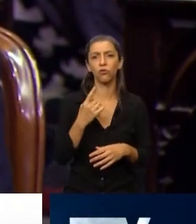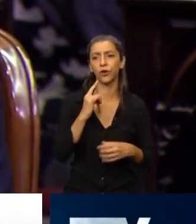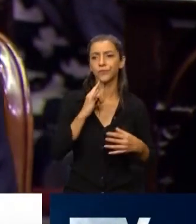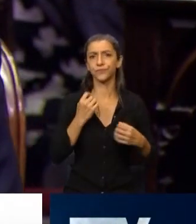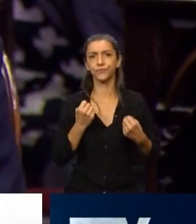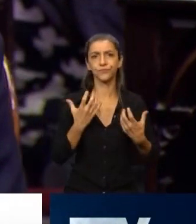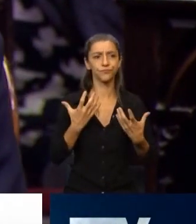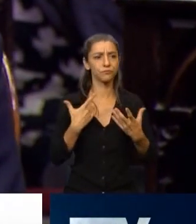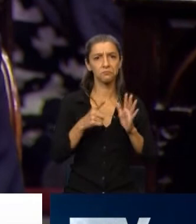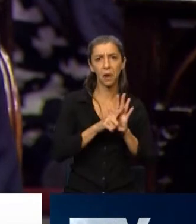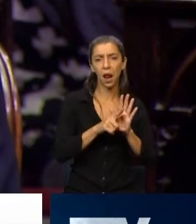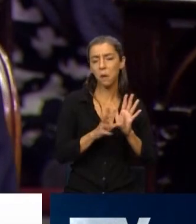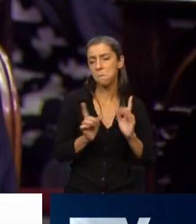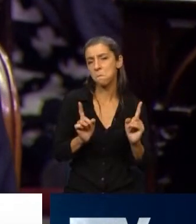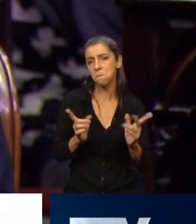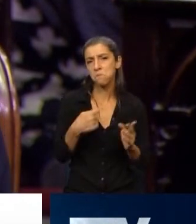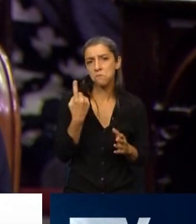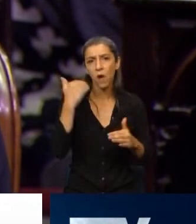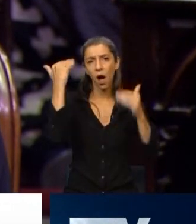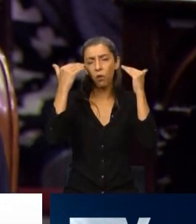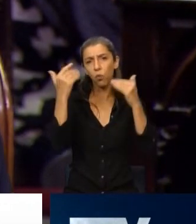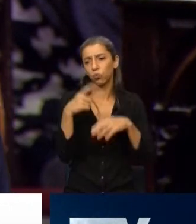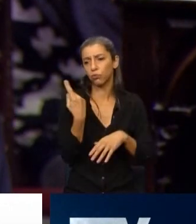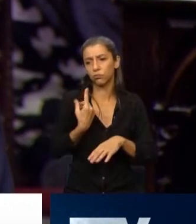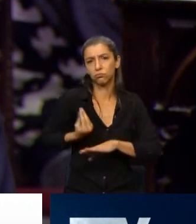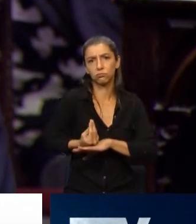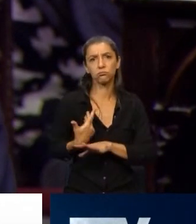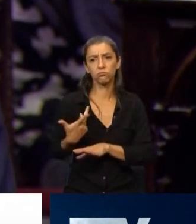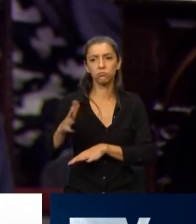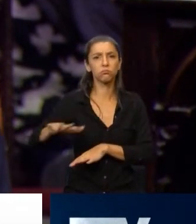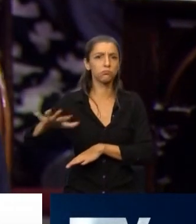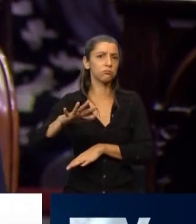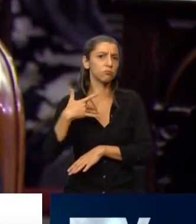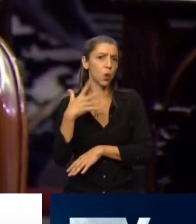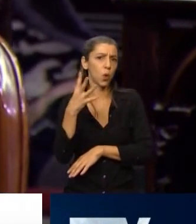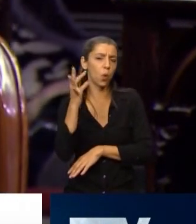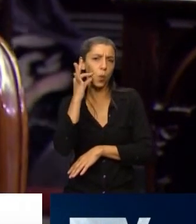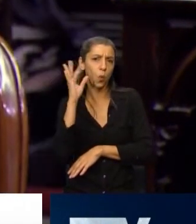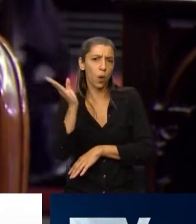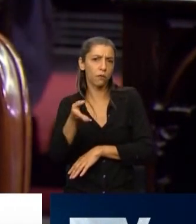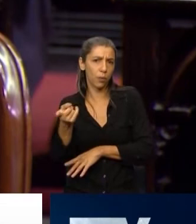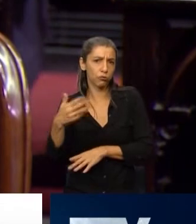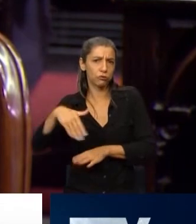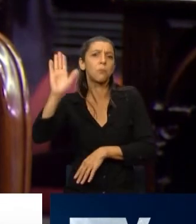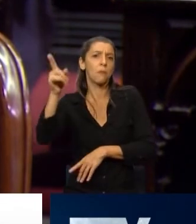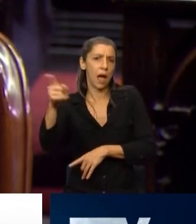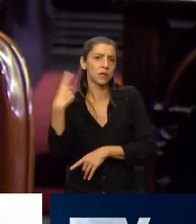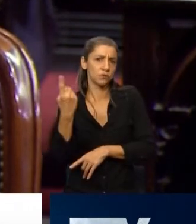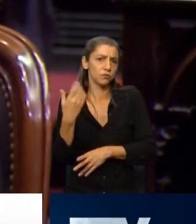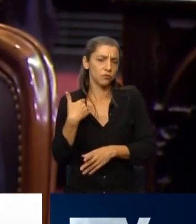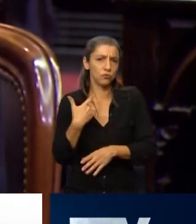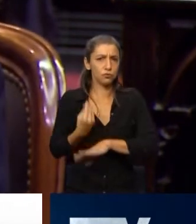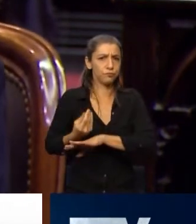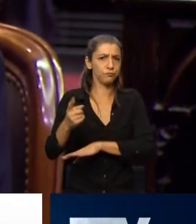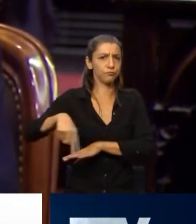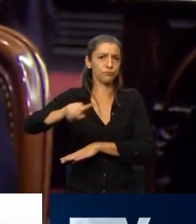somos adultos, porque representamos a más del 40% de la población y porque ganamos las elecciones el año pasado. Y eso se hace